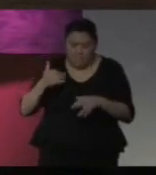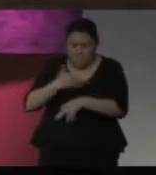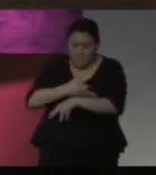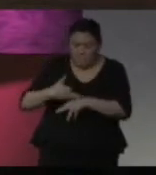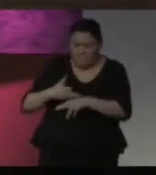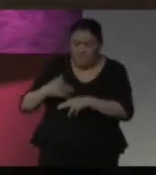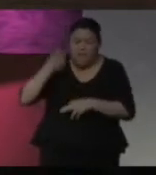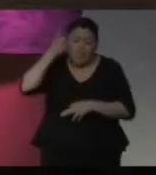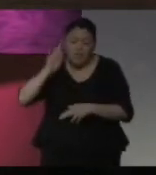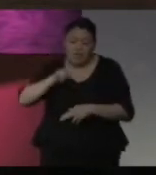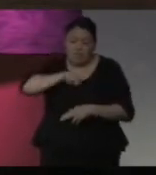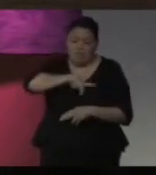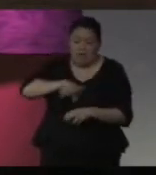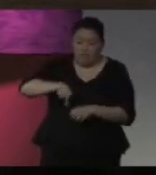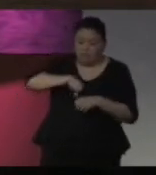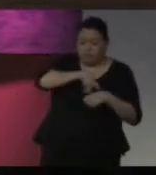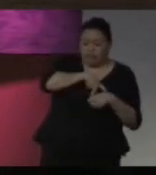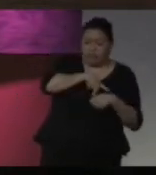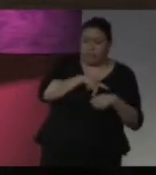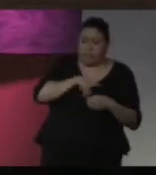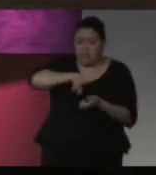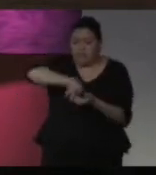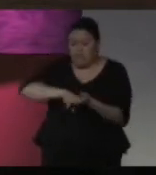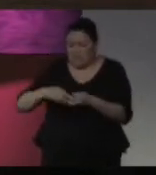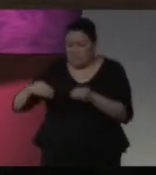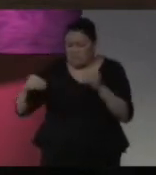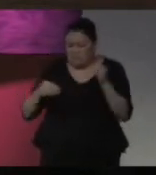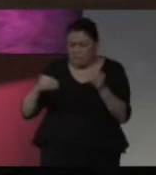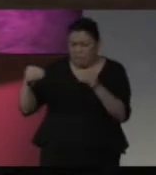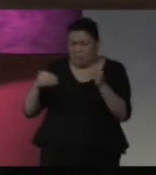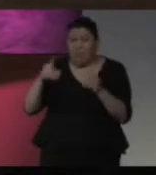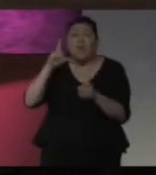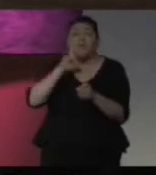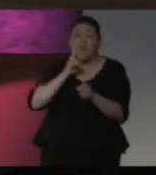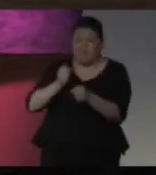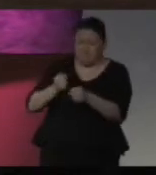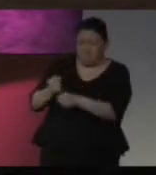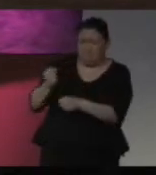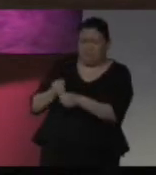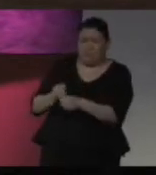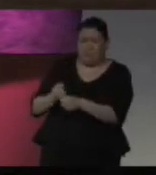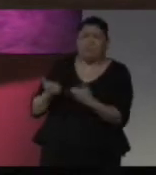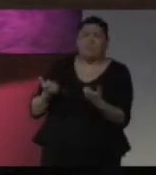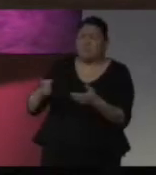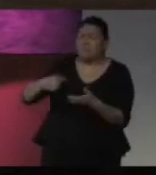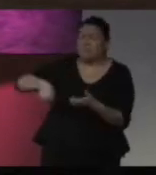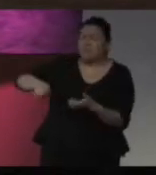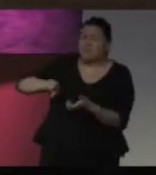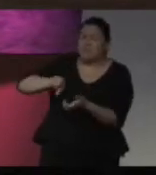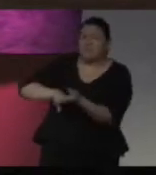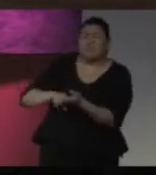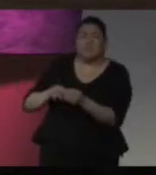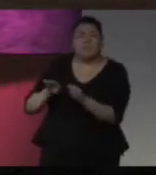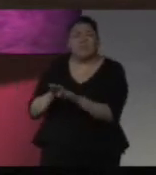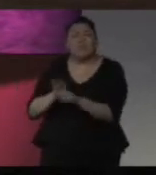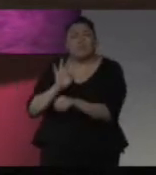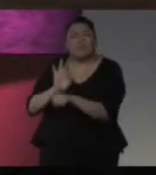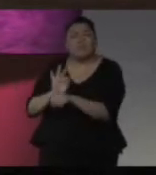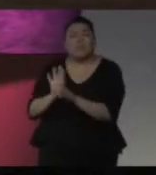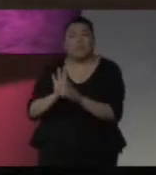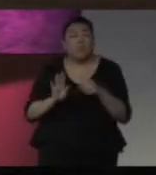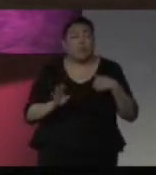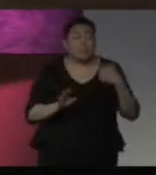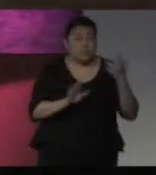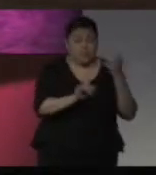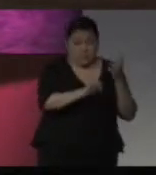esas tierras, hay violencia hacia las mujeres, ¿cómo defender desde el derecho positivo